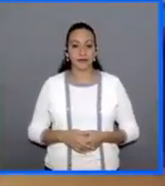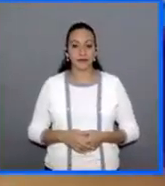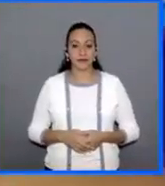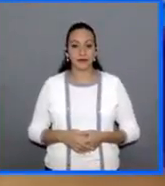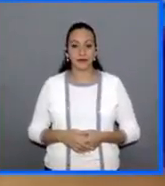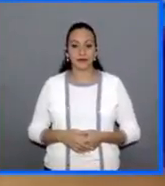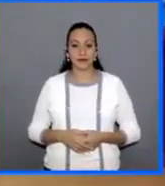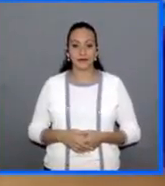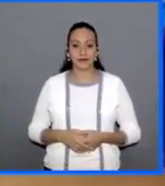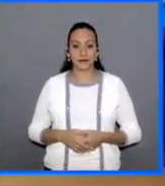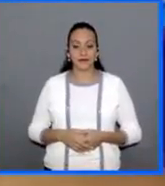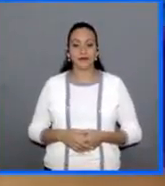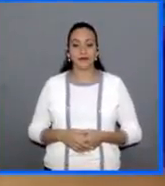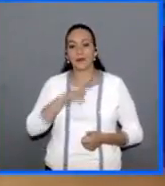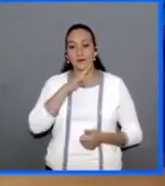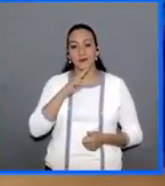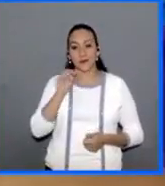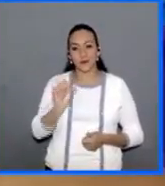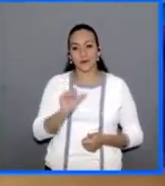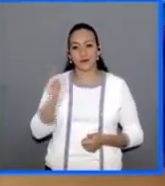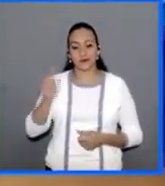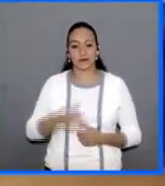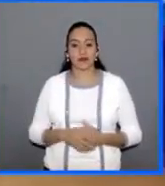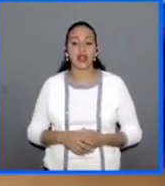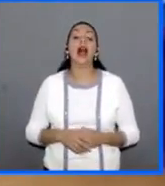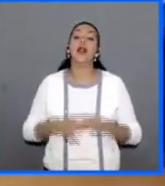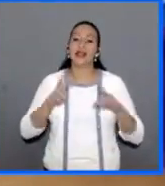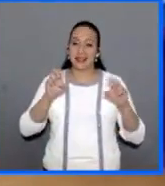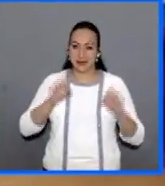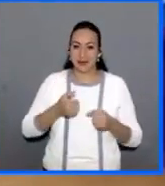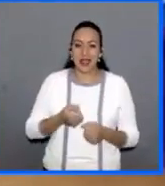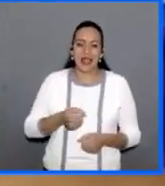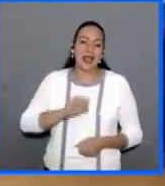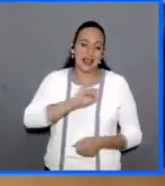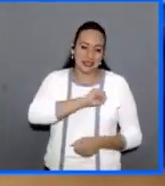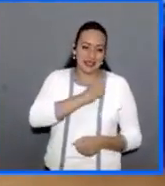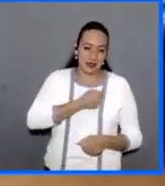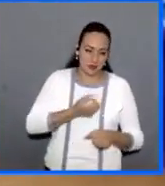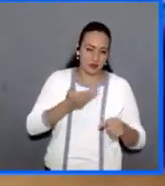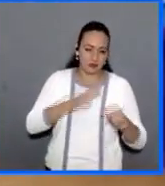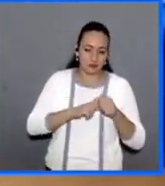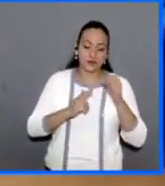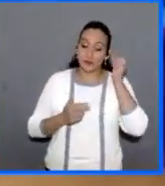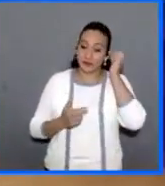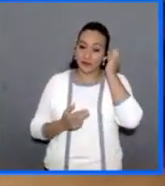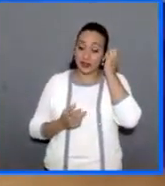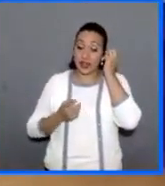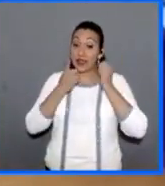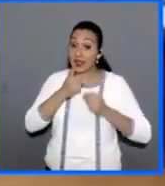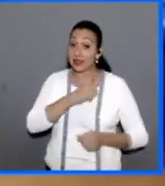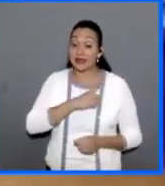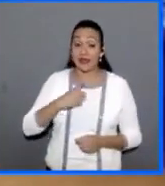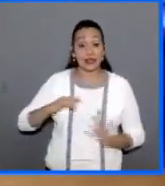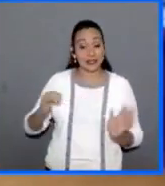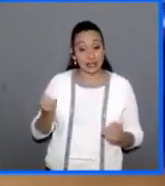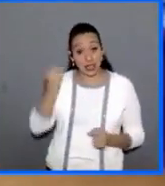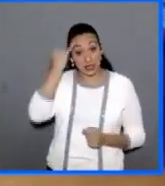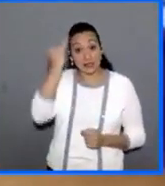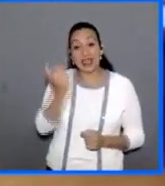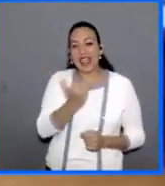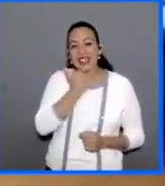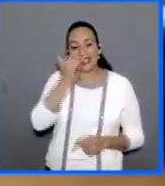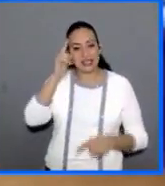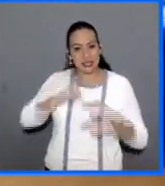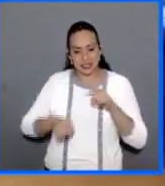En más noticias, desde el sector salud, se reiteró el llamado a eliminar los prejuicios respecto a los métodos que se usan para la prevención